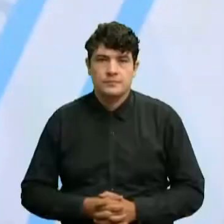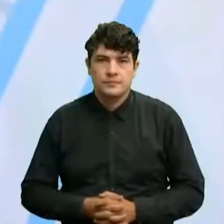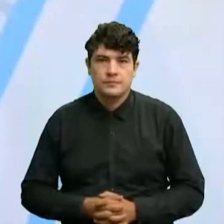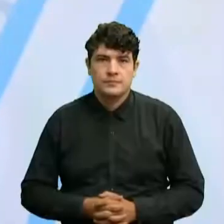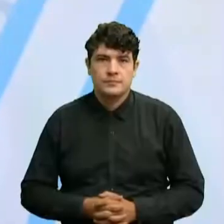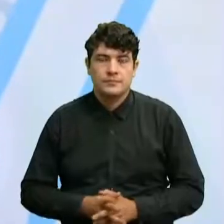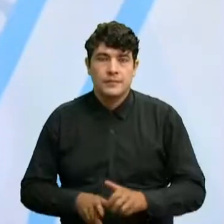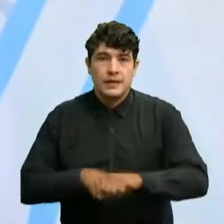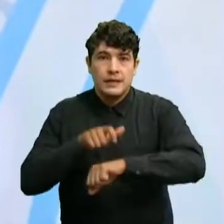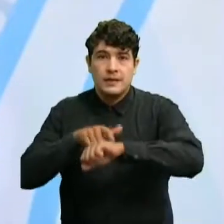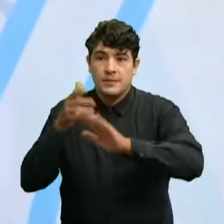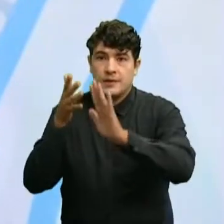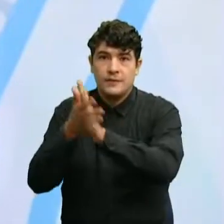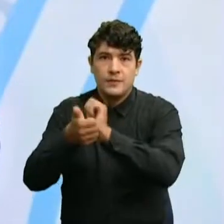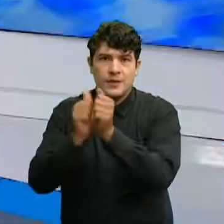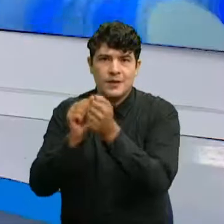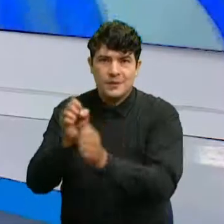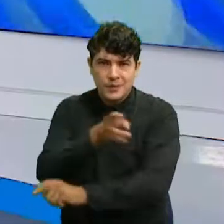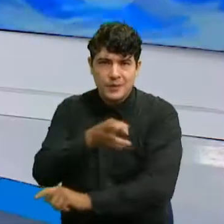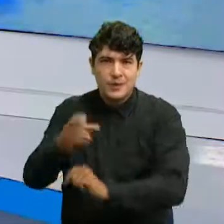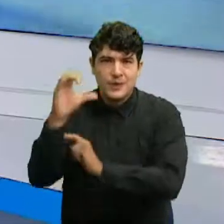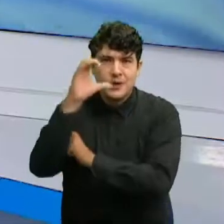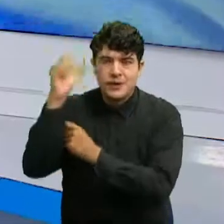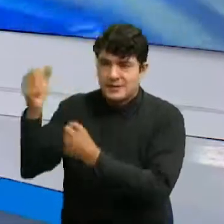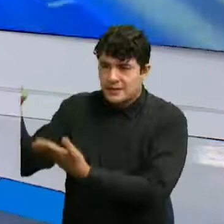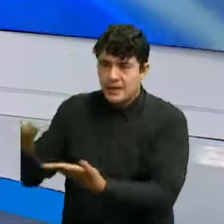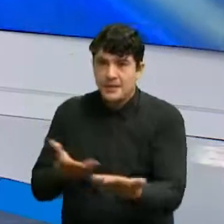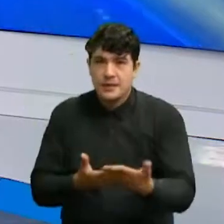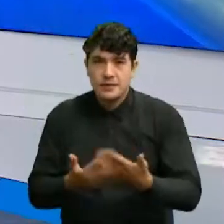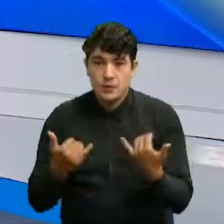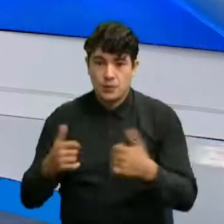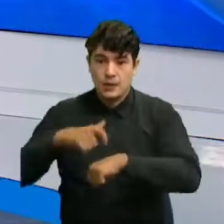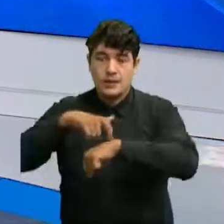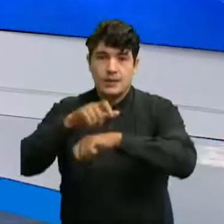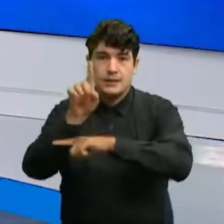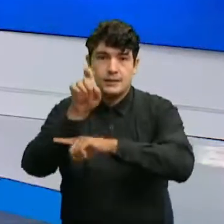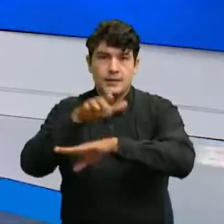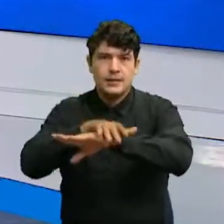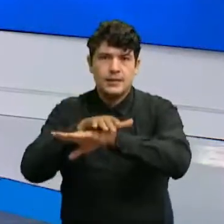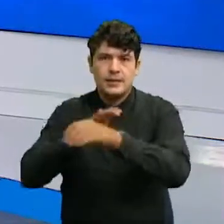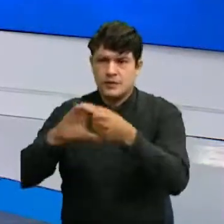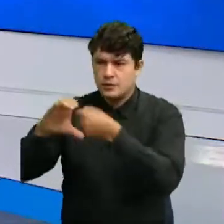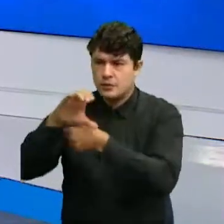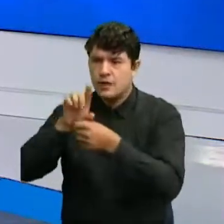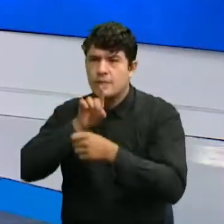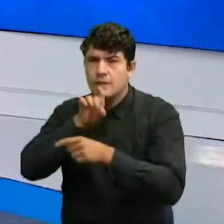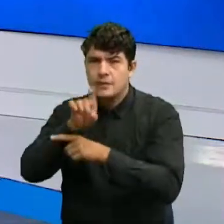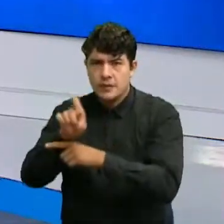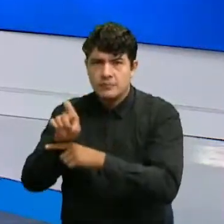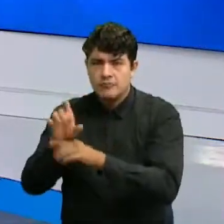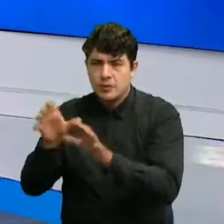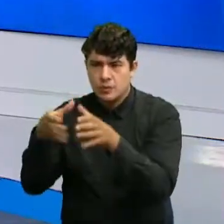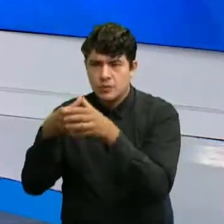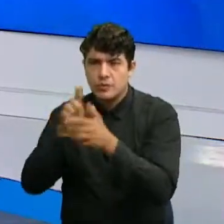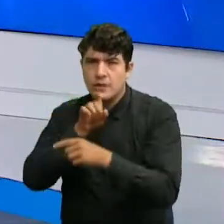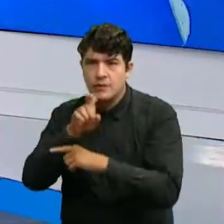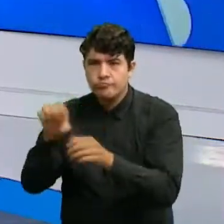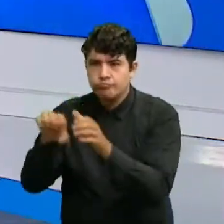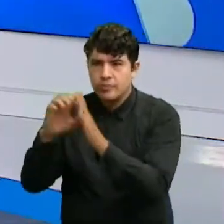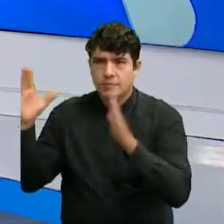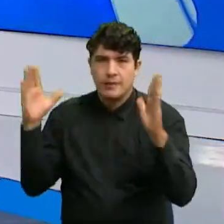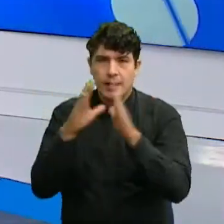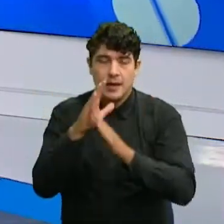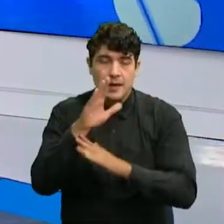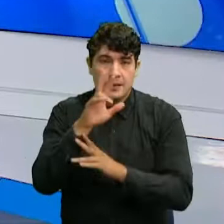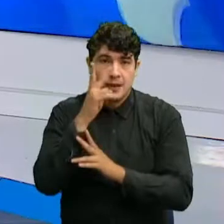Hora de los deportes en el Oriente Colombiano, bienvenidos. Hoy a partir de las 6 de la tarde, Atlético Bucaramanga recibe al Atlético Nacional en el